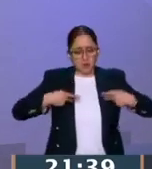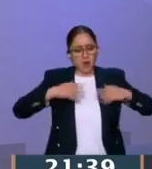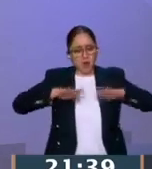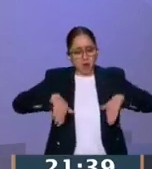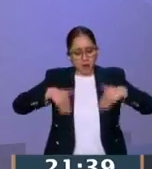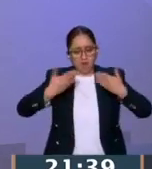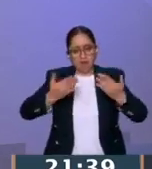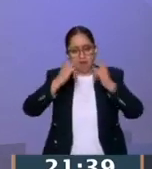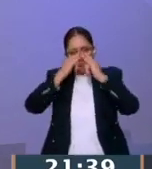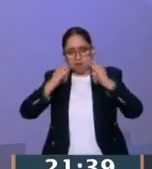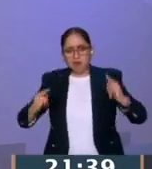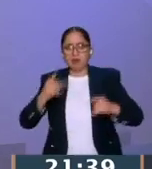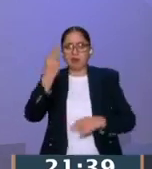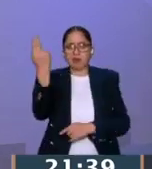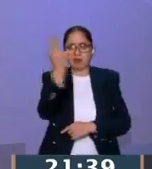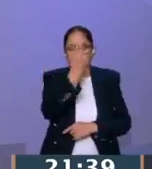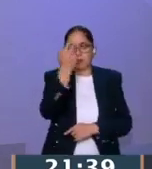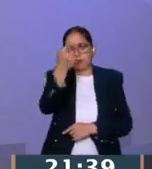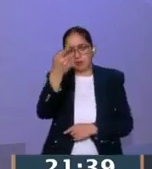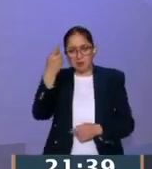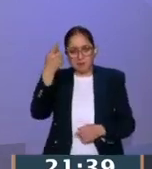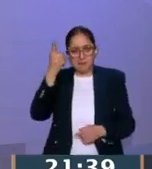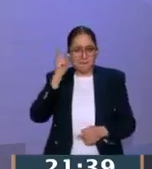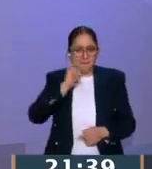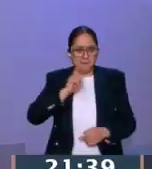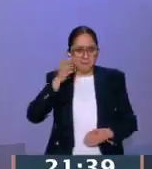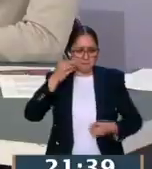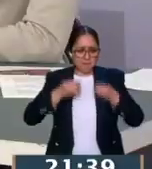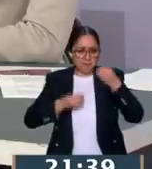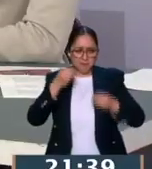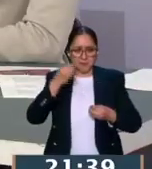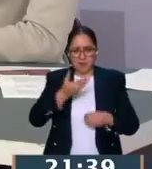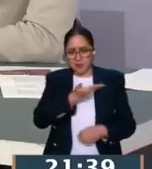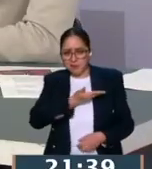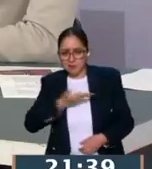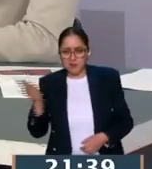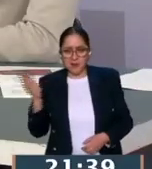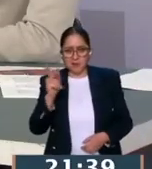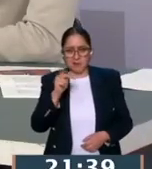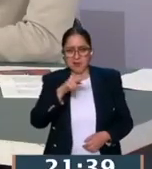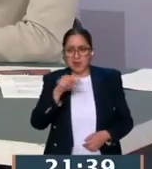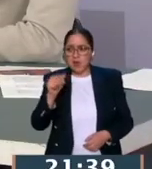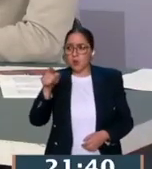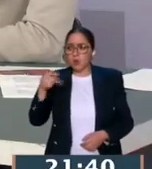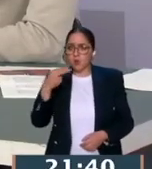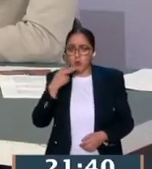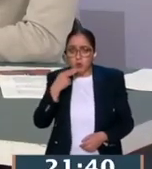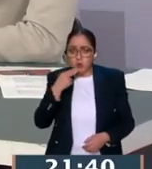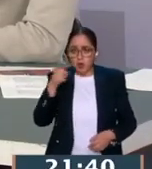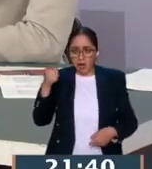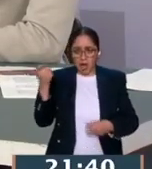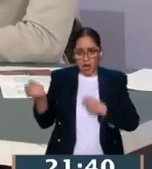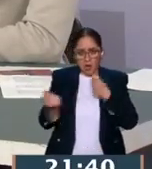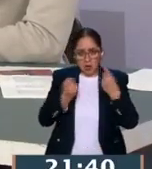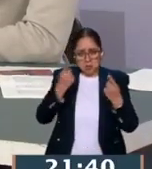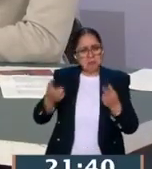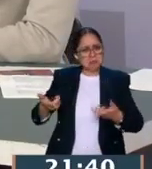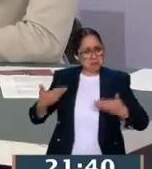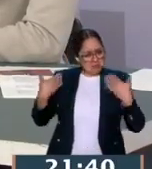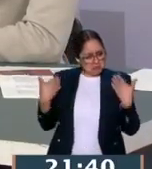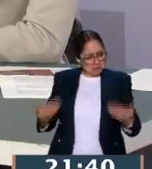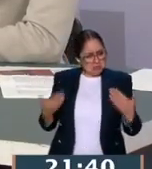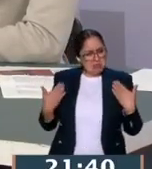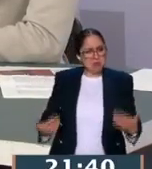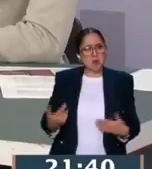ministra Piña, en redes sociales hubo apología de la violencia. Hubo quienes celebraban que una